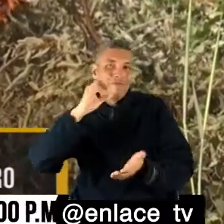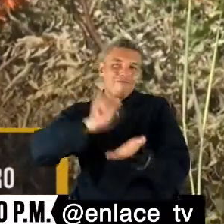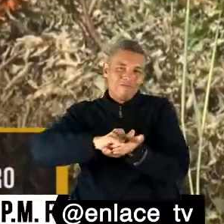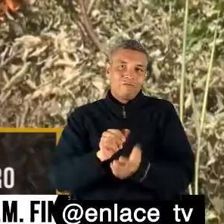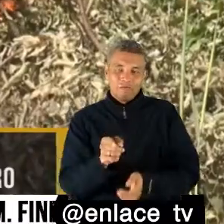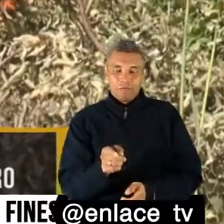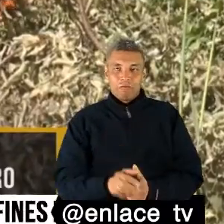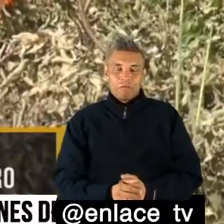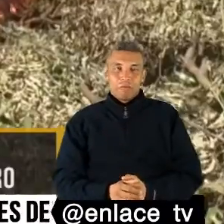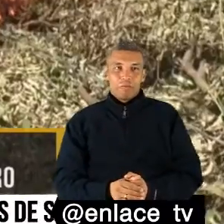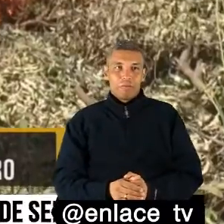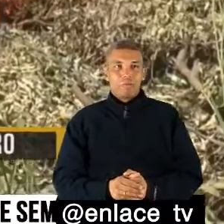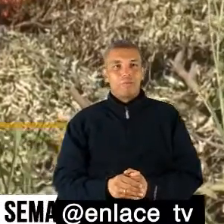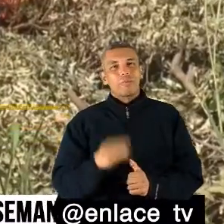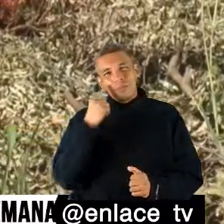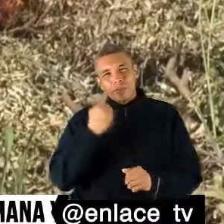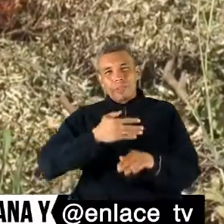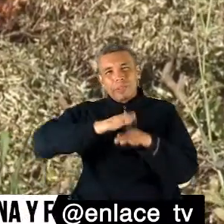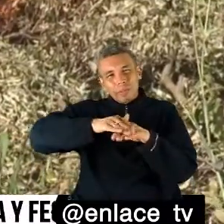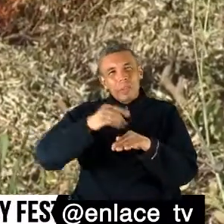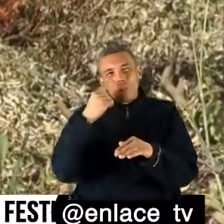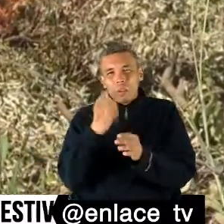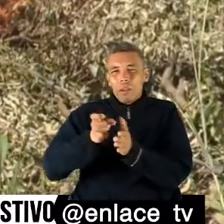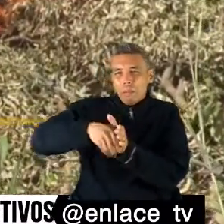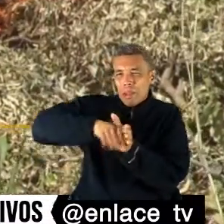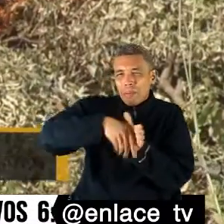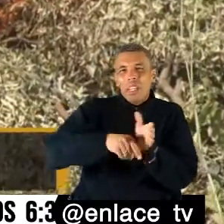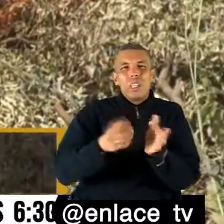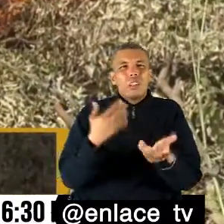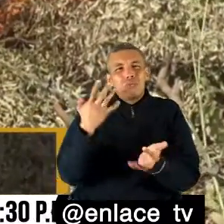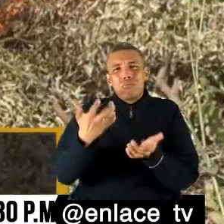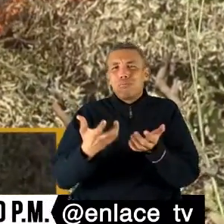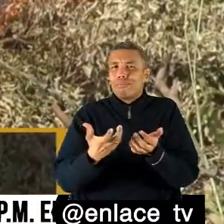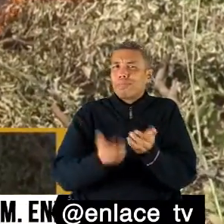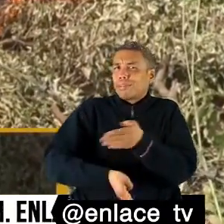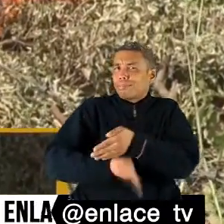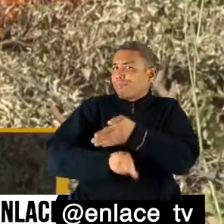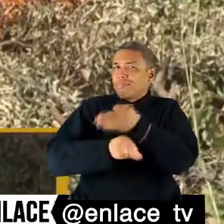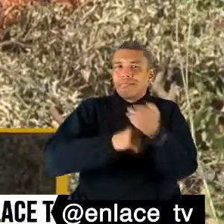misma comunidad a prevenir incendios forestales, los mismos no cesan.